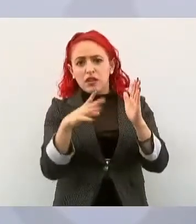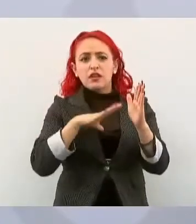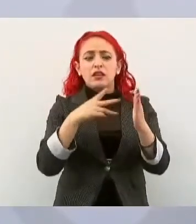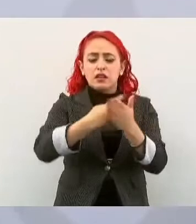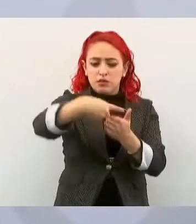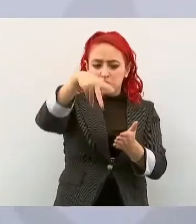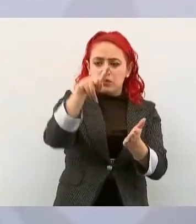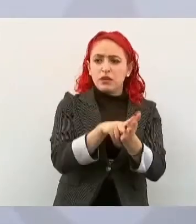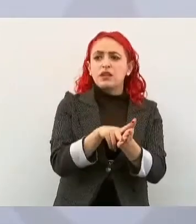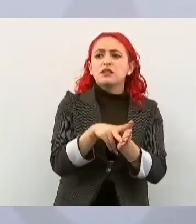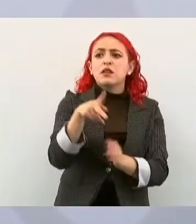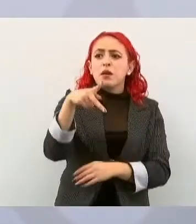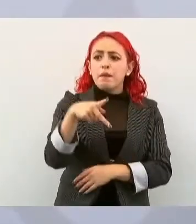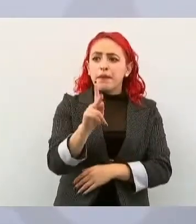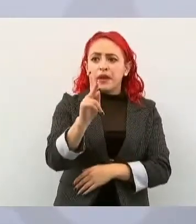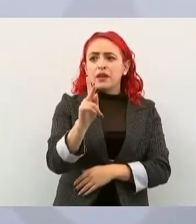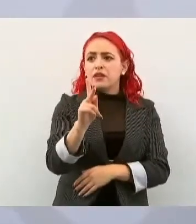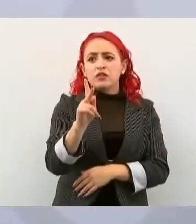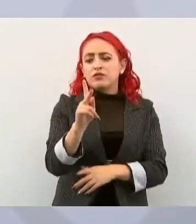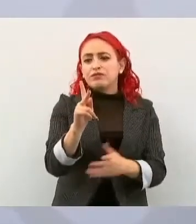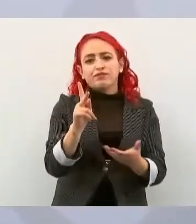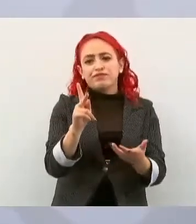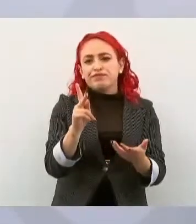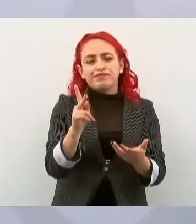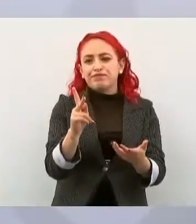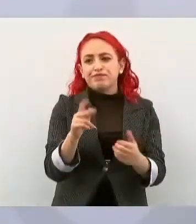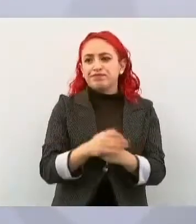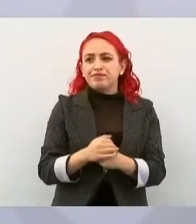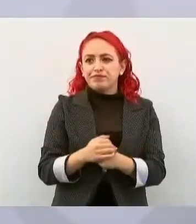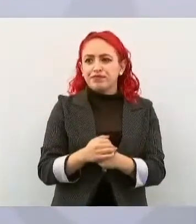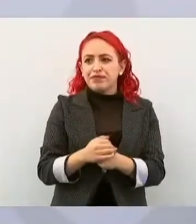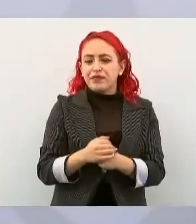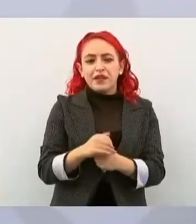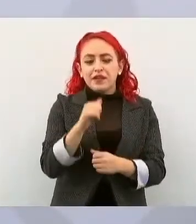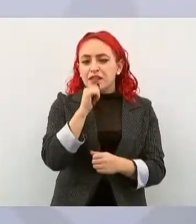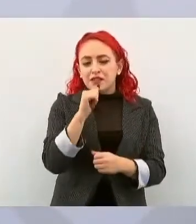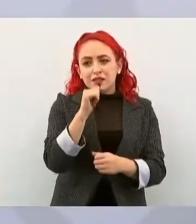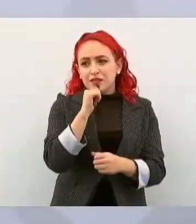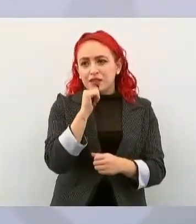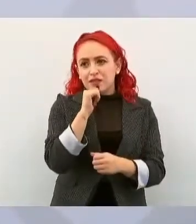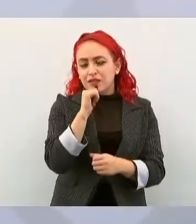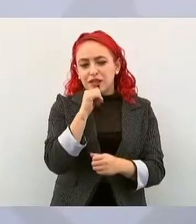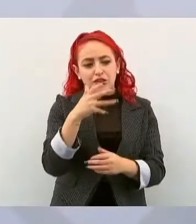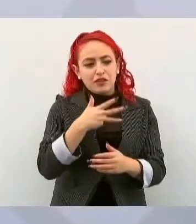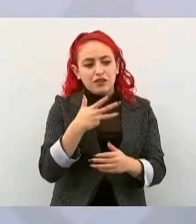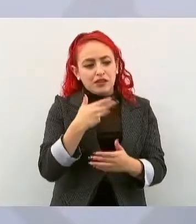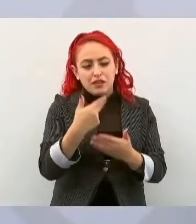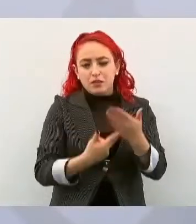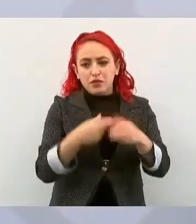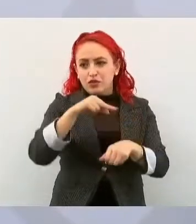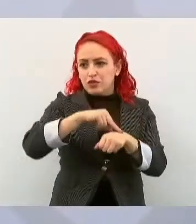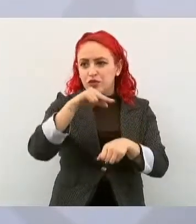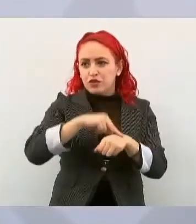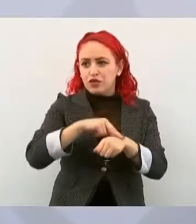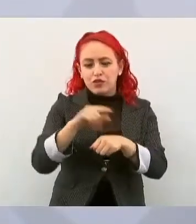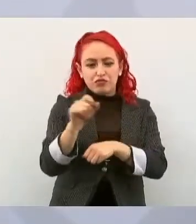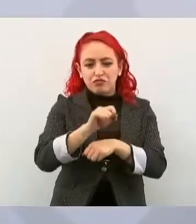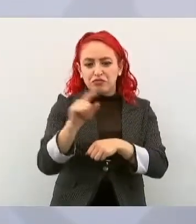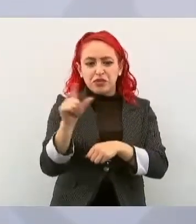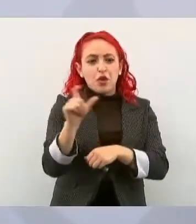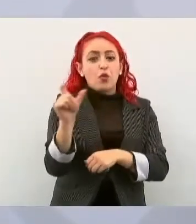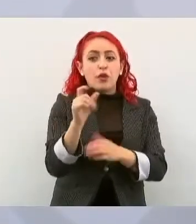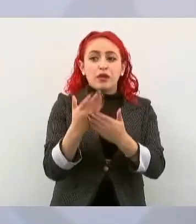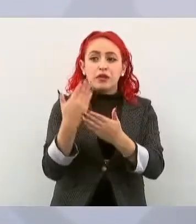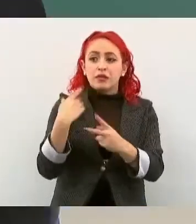plazas, pero no tenemos todavía todos los especialistas. Cuando